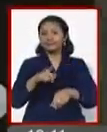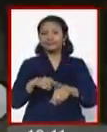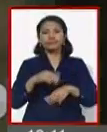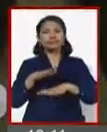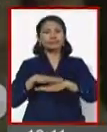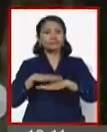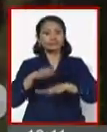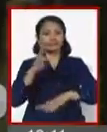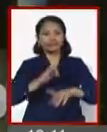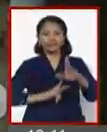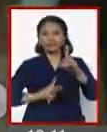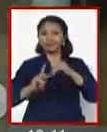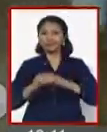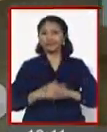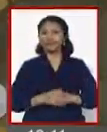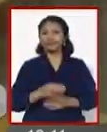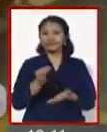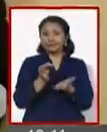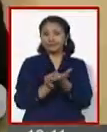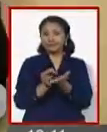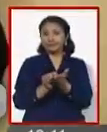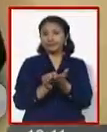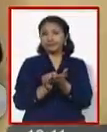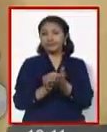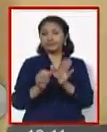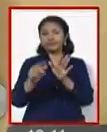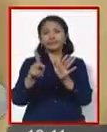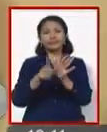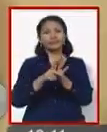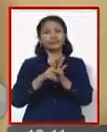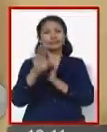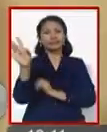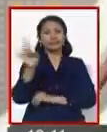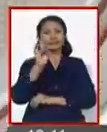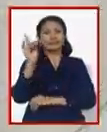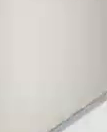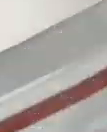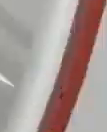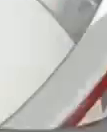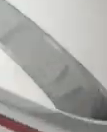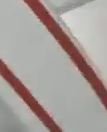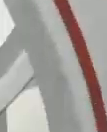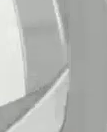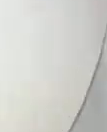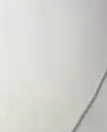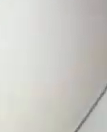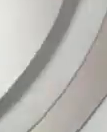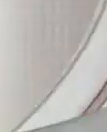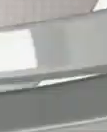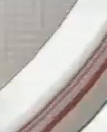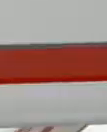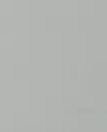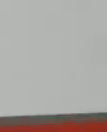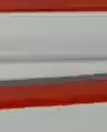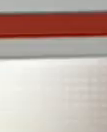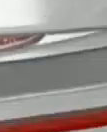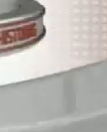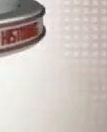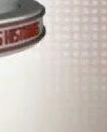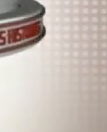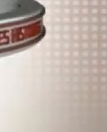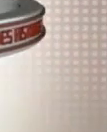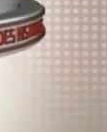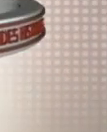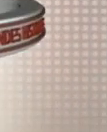de recomendar a la población de que esta moneda está prohibida en el país. En instantes,